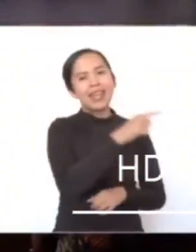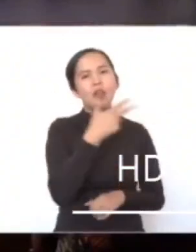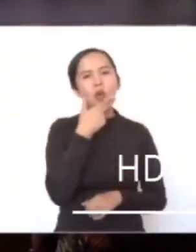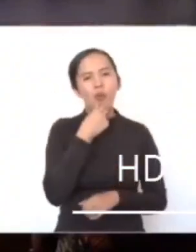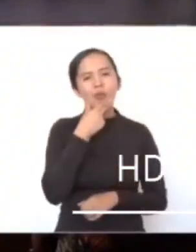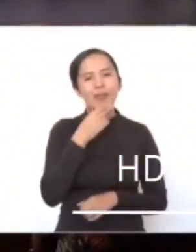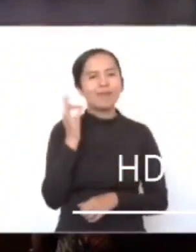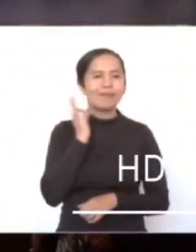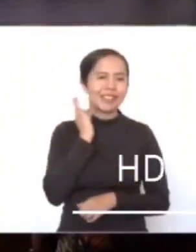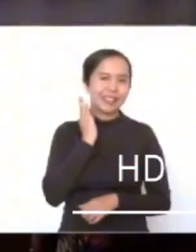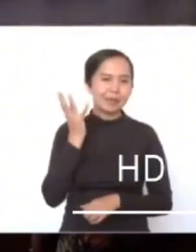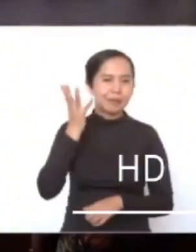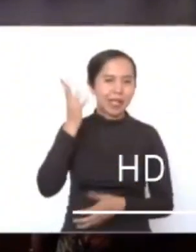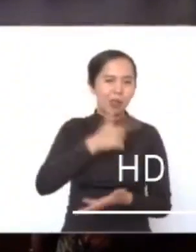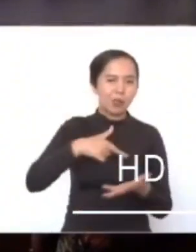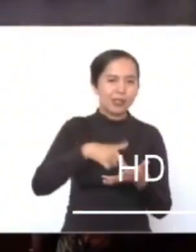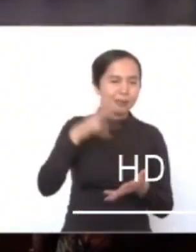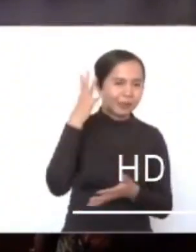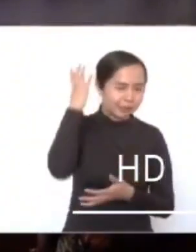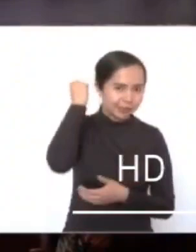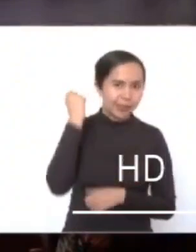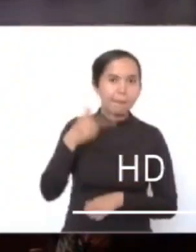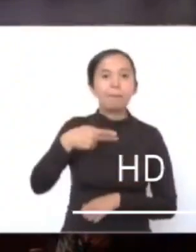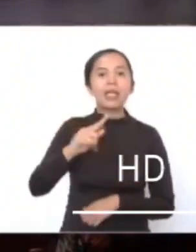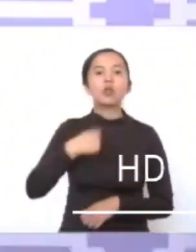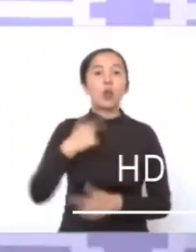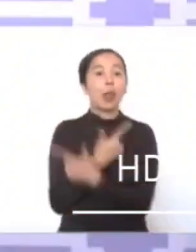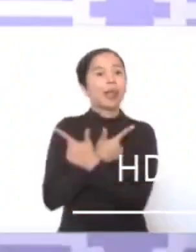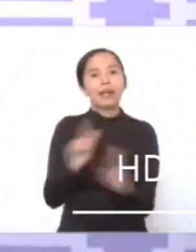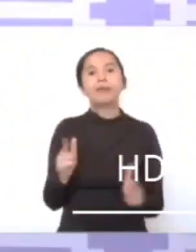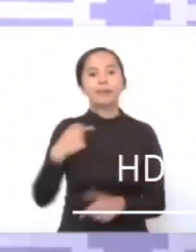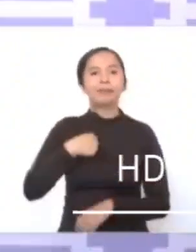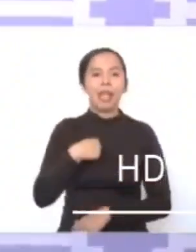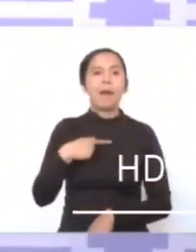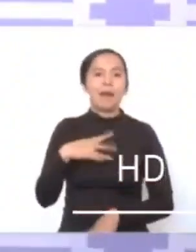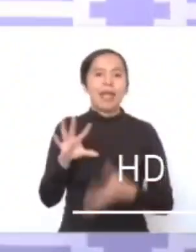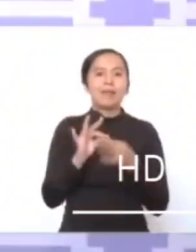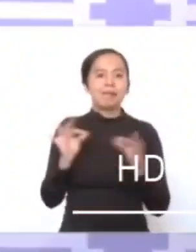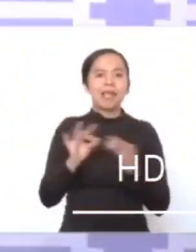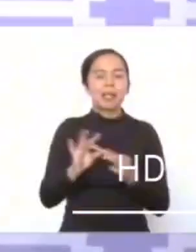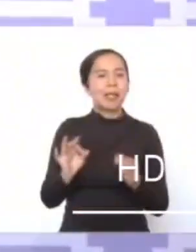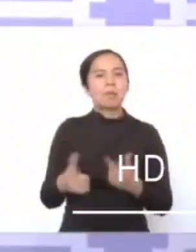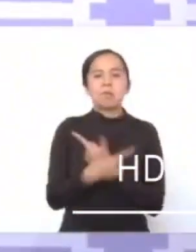Pero yo sí soy libre y puedo hablar de él.